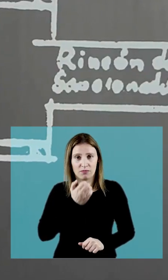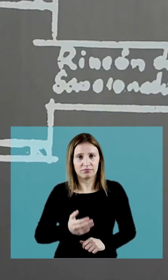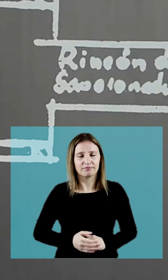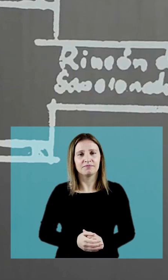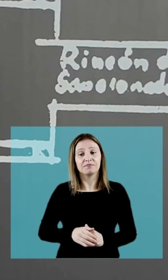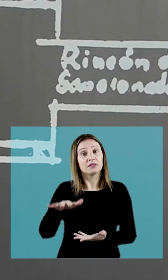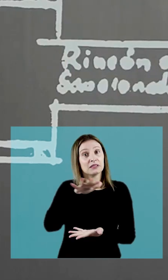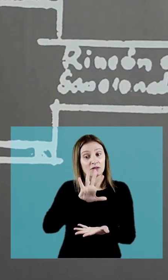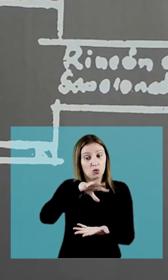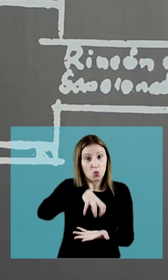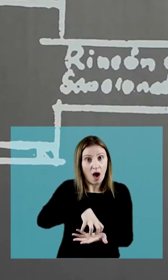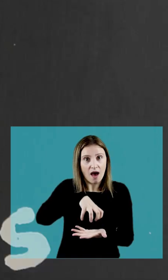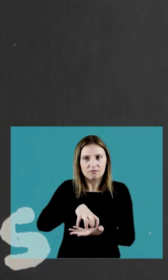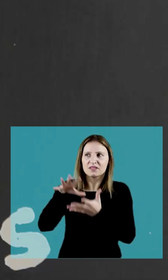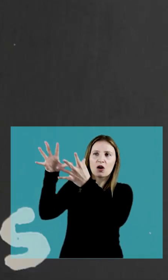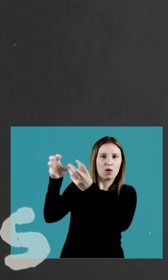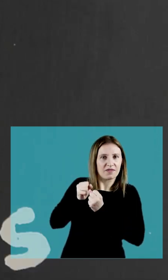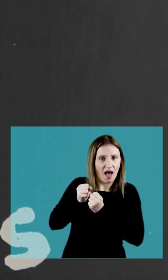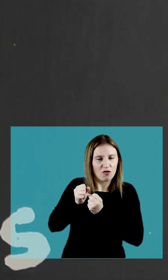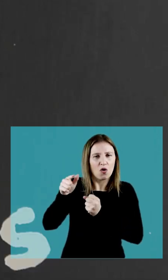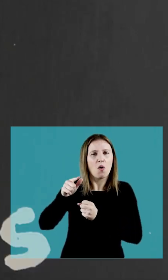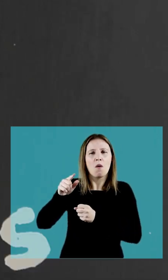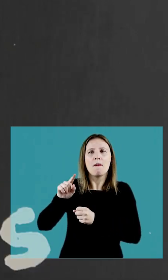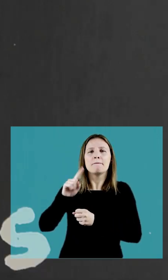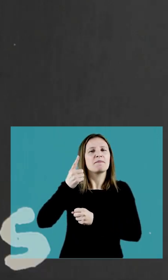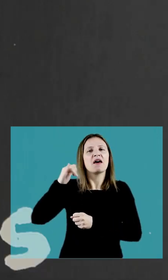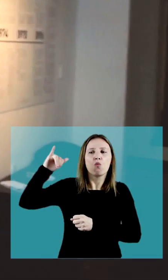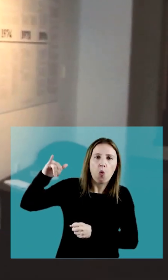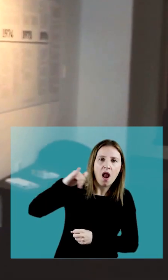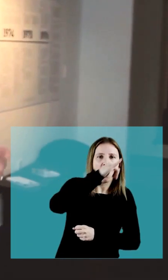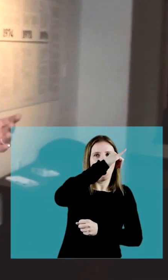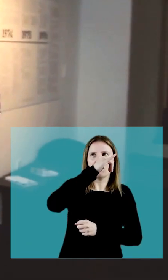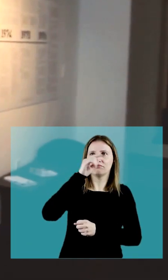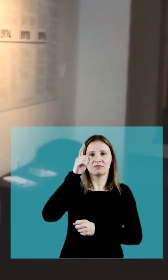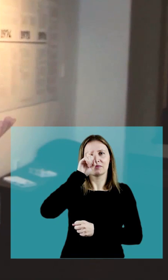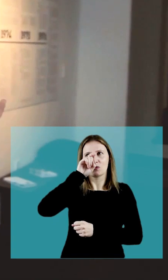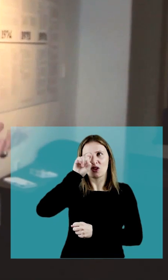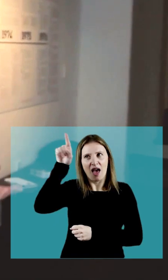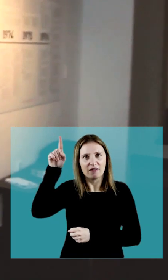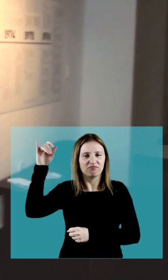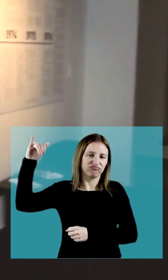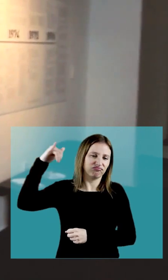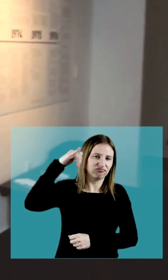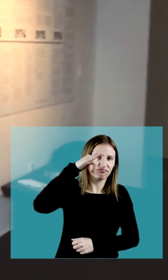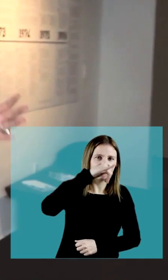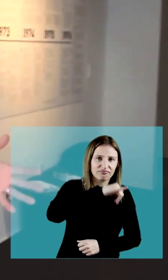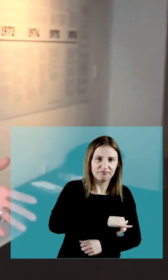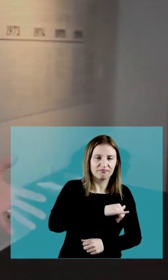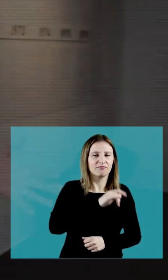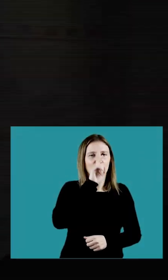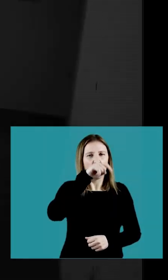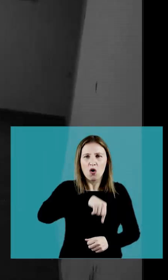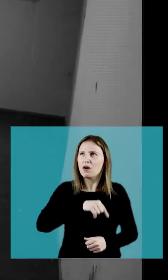estar los secuestrados que trajeron en el llamado primer vuelo desde Buenos Aires. Este lugar está bastante cambiado, era un